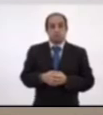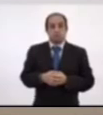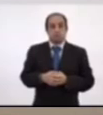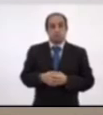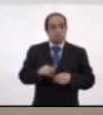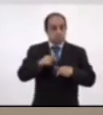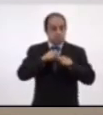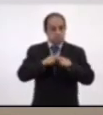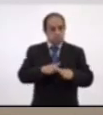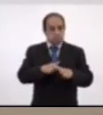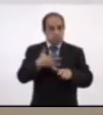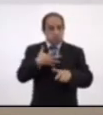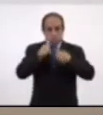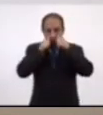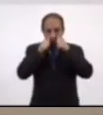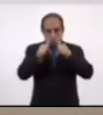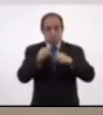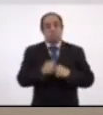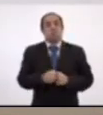que mantendrán esta atención,